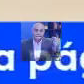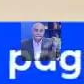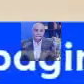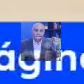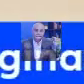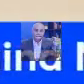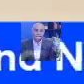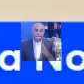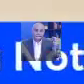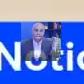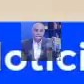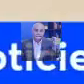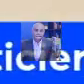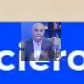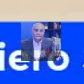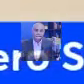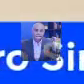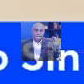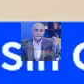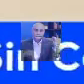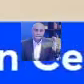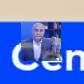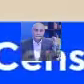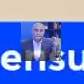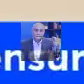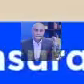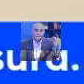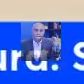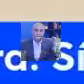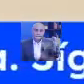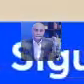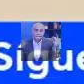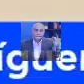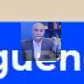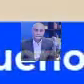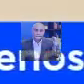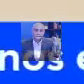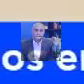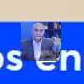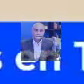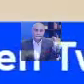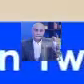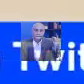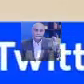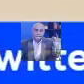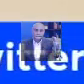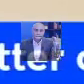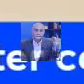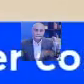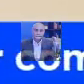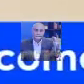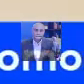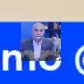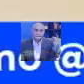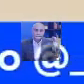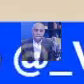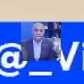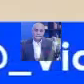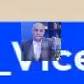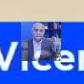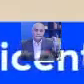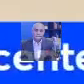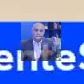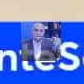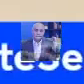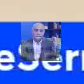les envié directamente las declaraciones, queridos amigos, para que las